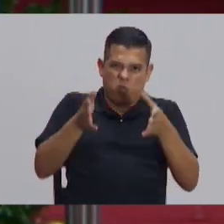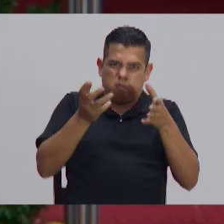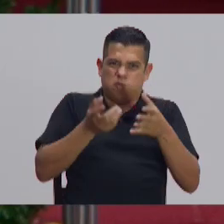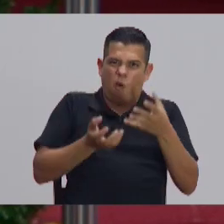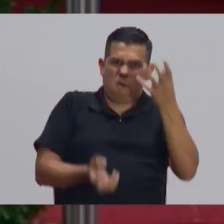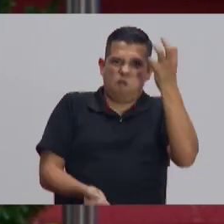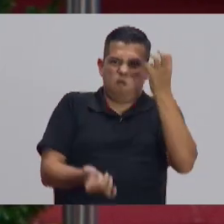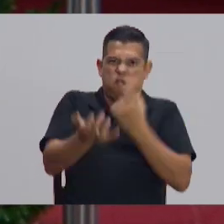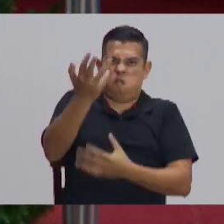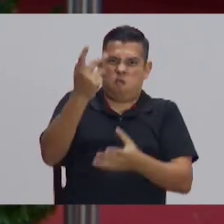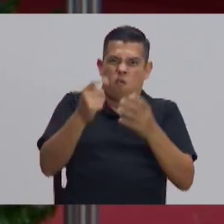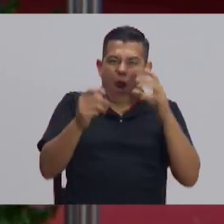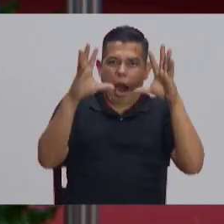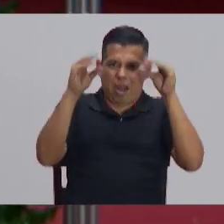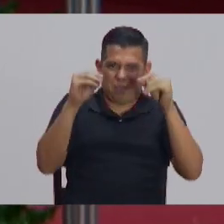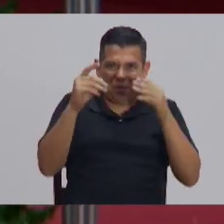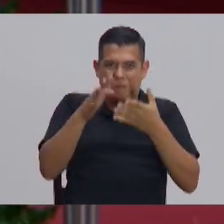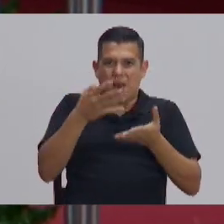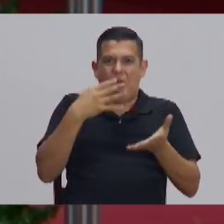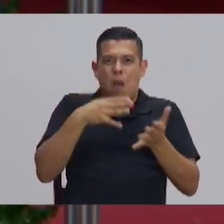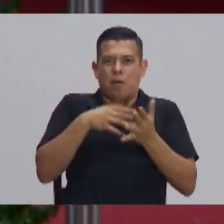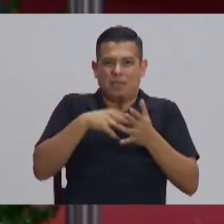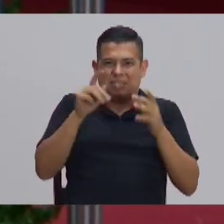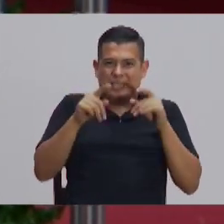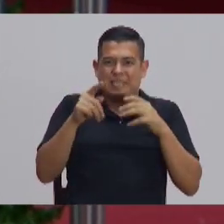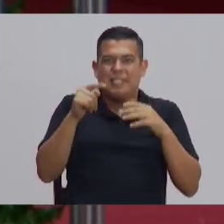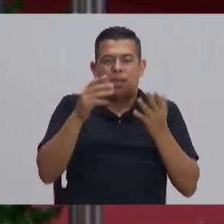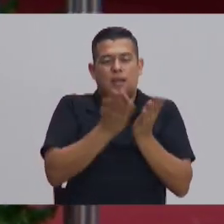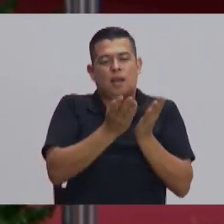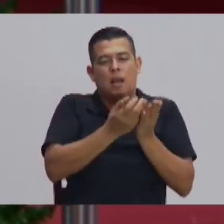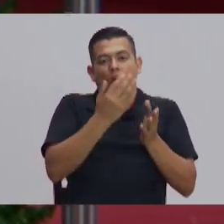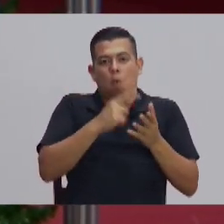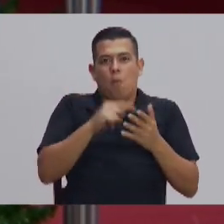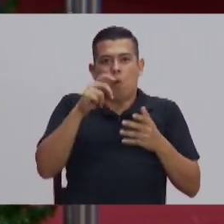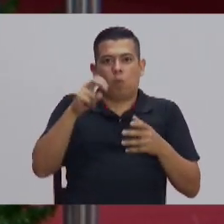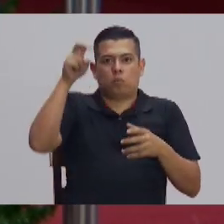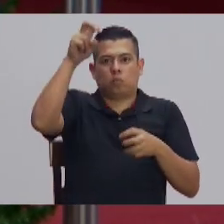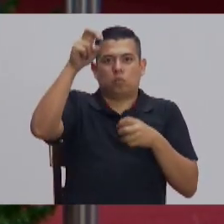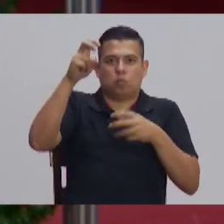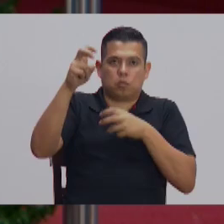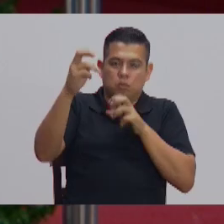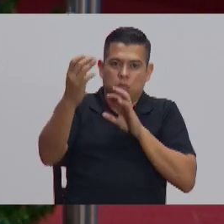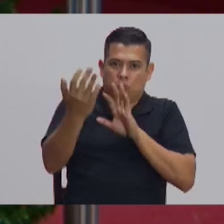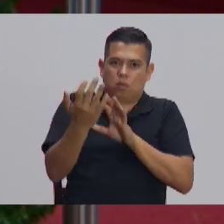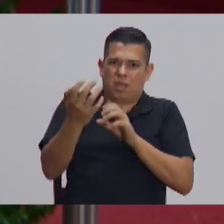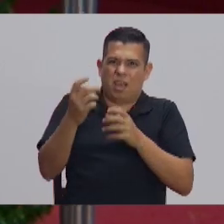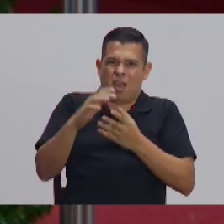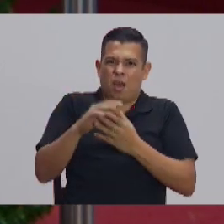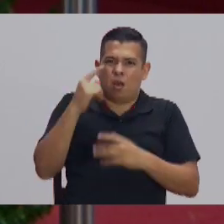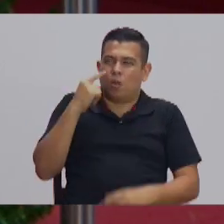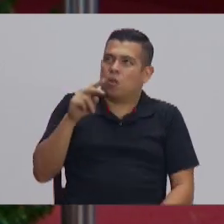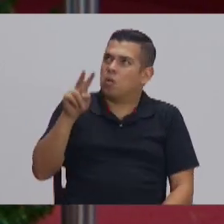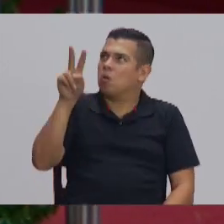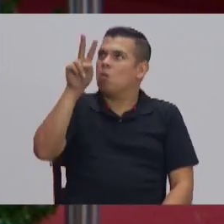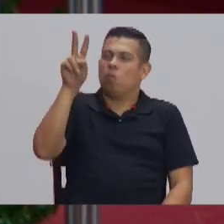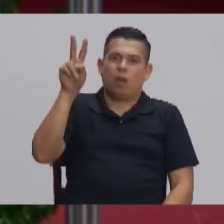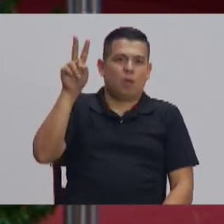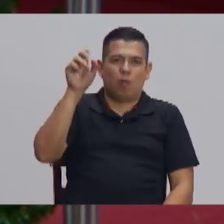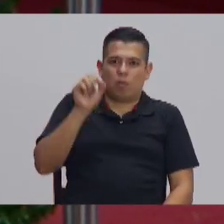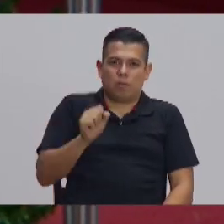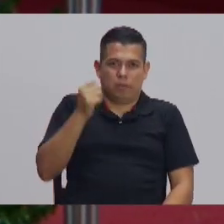fuego para dirigirnos de noche pero si estamos sobre la nube y sobre la columna de fuego no lo vamos a poder